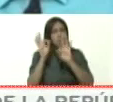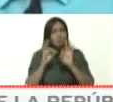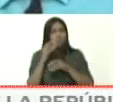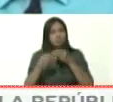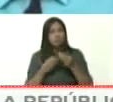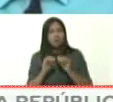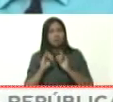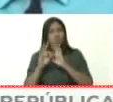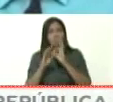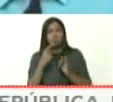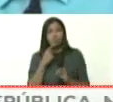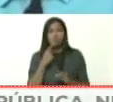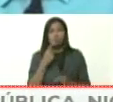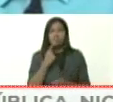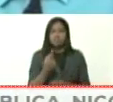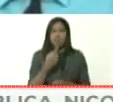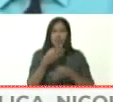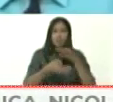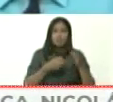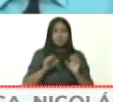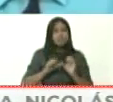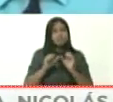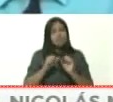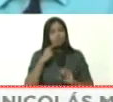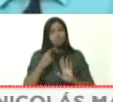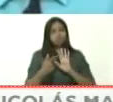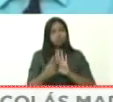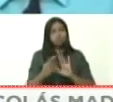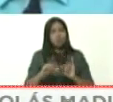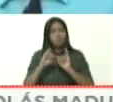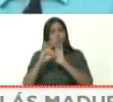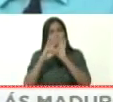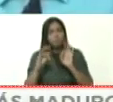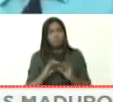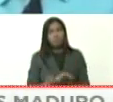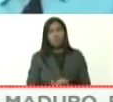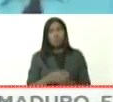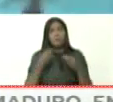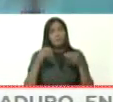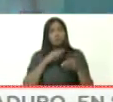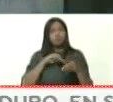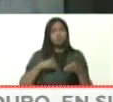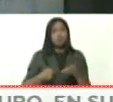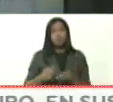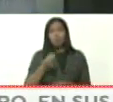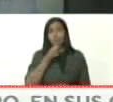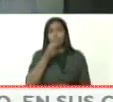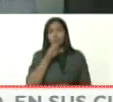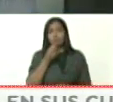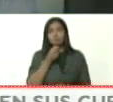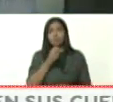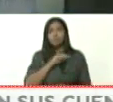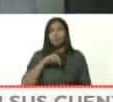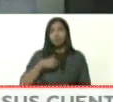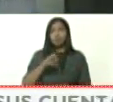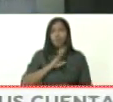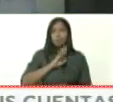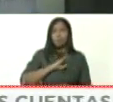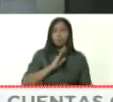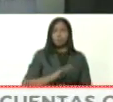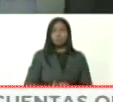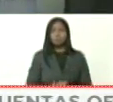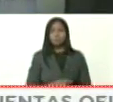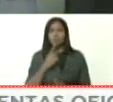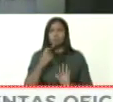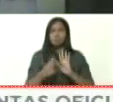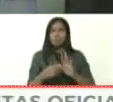Y que es lo que usted decía, continuar visibilizando, es ahí el gran papel de los medios de prensa, de los medios que son nuestros, los medios de la